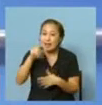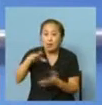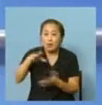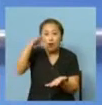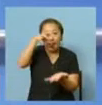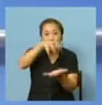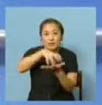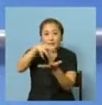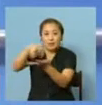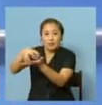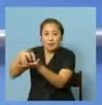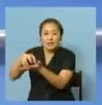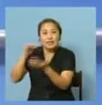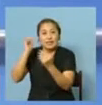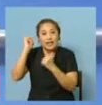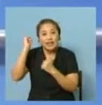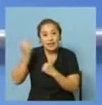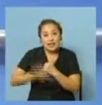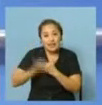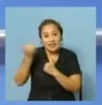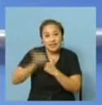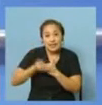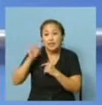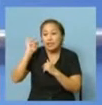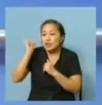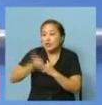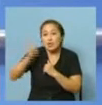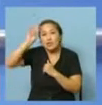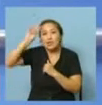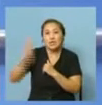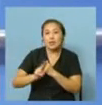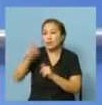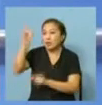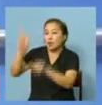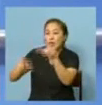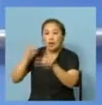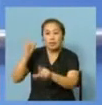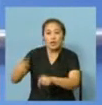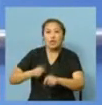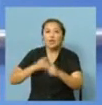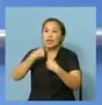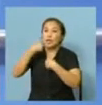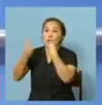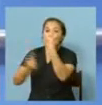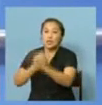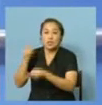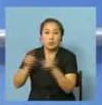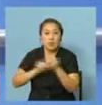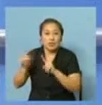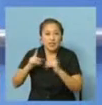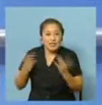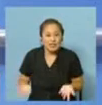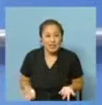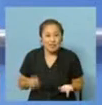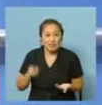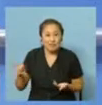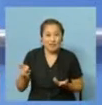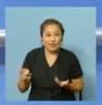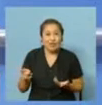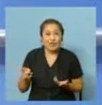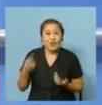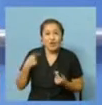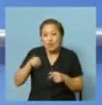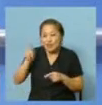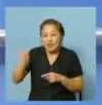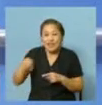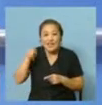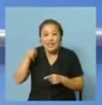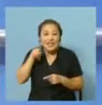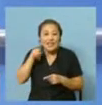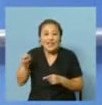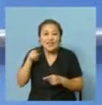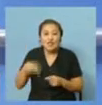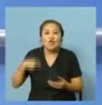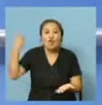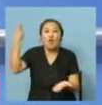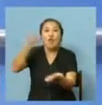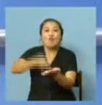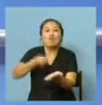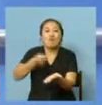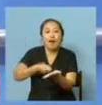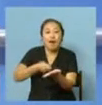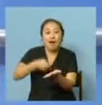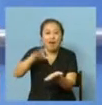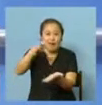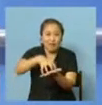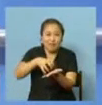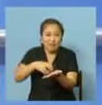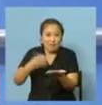empresas tienen que mejorar su trato con los consumidores darle una respuesta inmediata a ellos que en definitiva son los que apuestan por